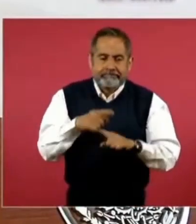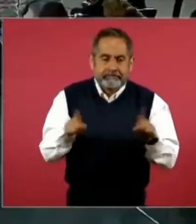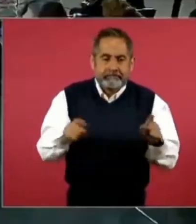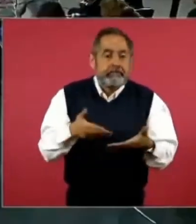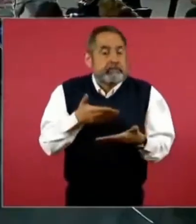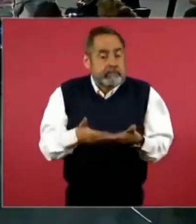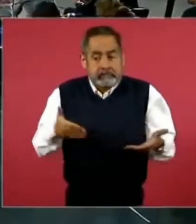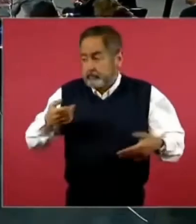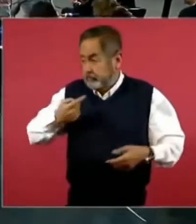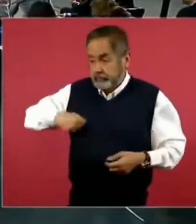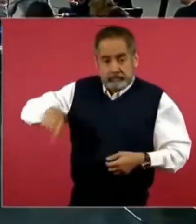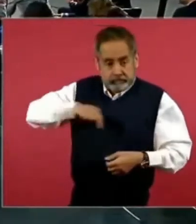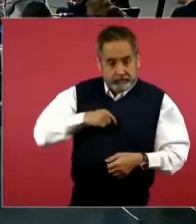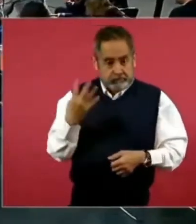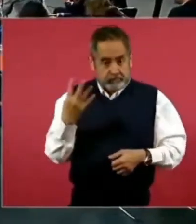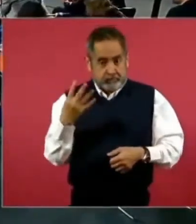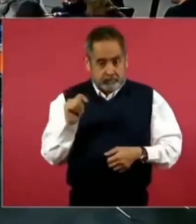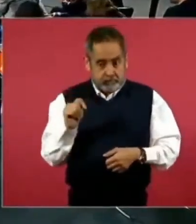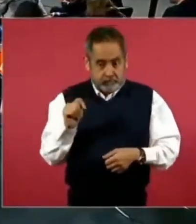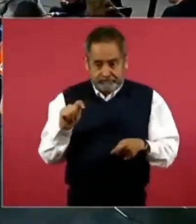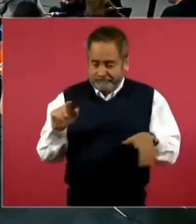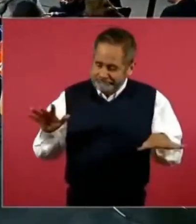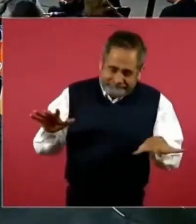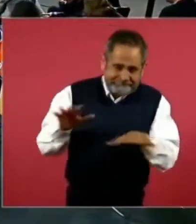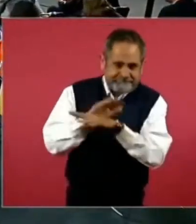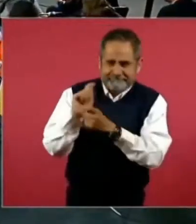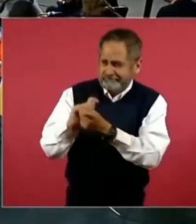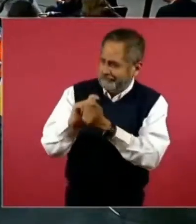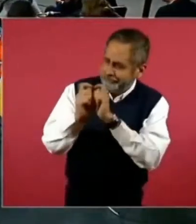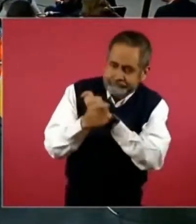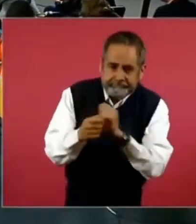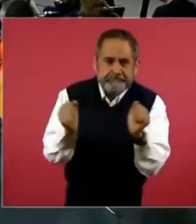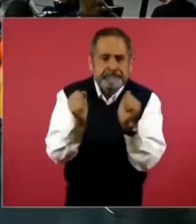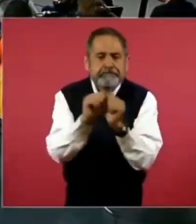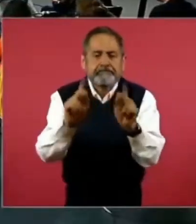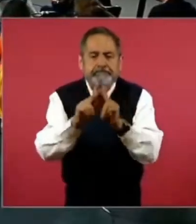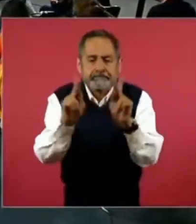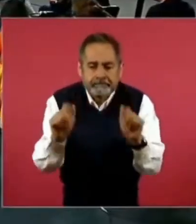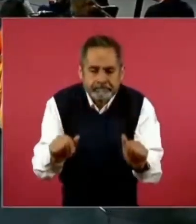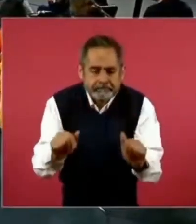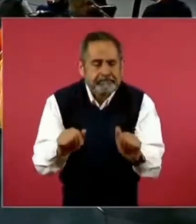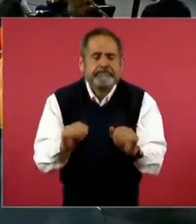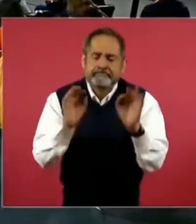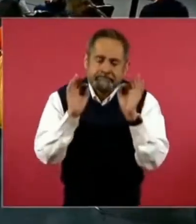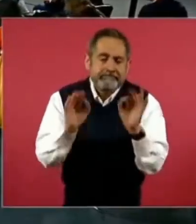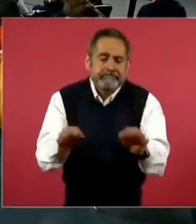es una revolución pacífica, profunda, sin duda,